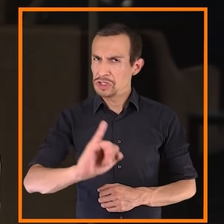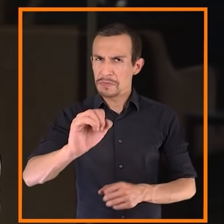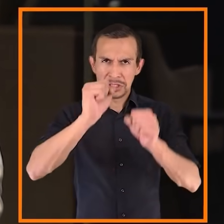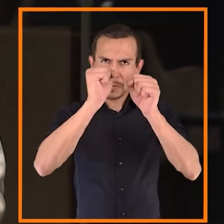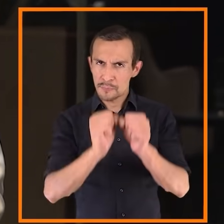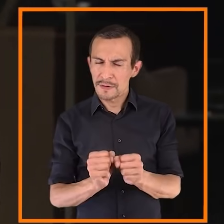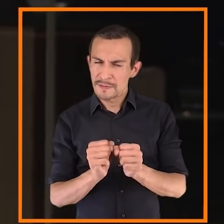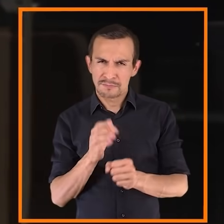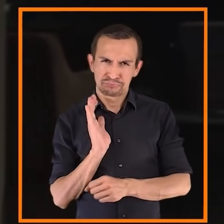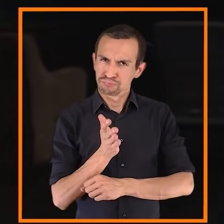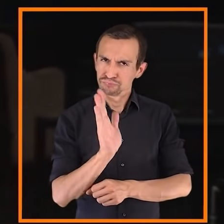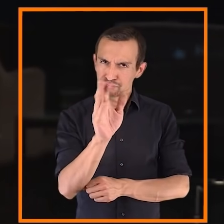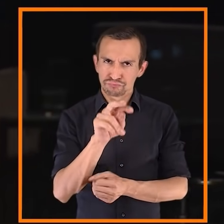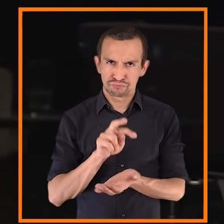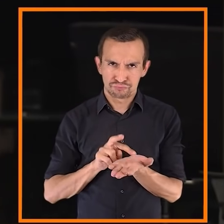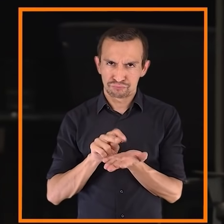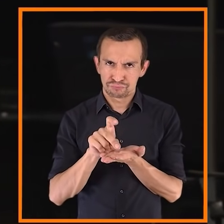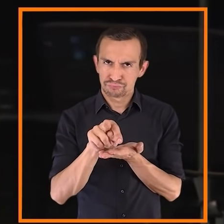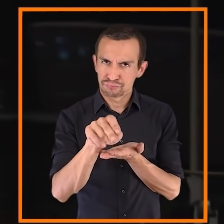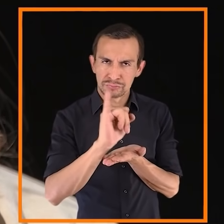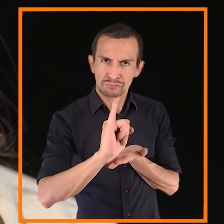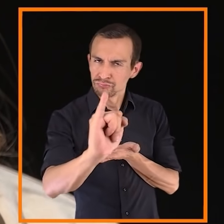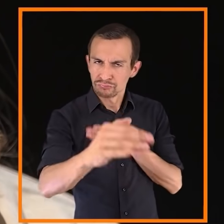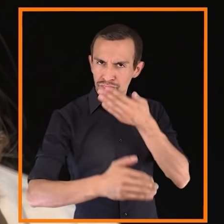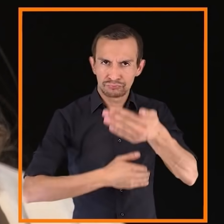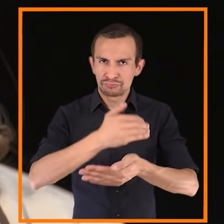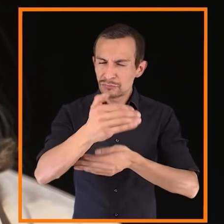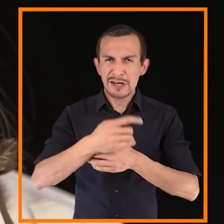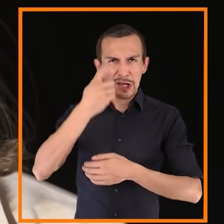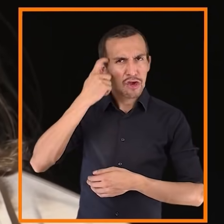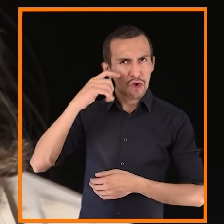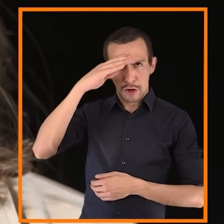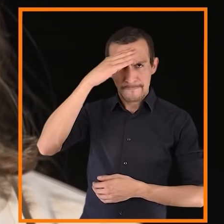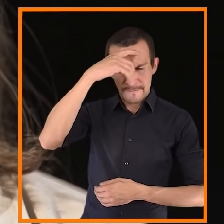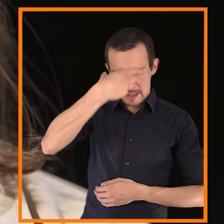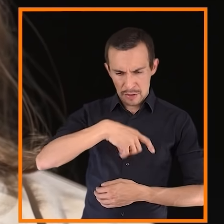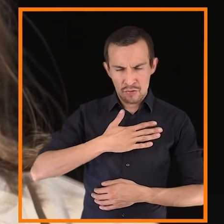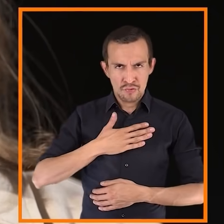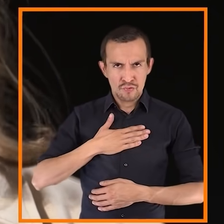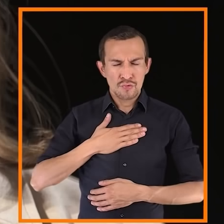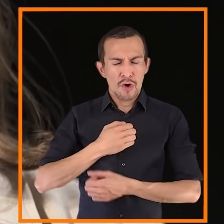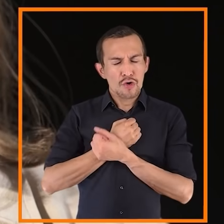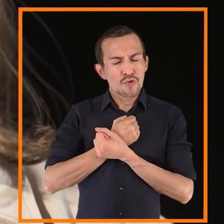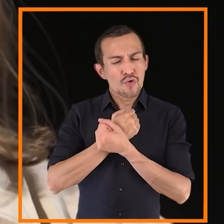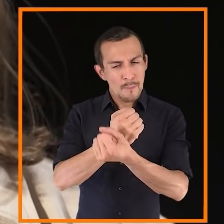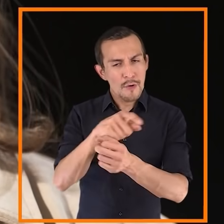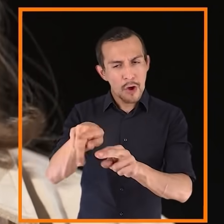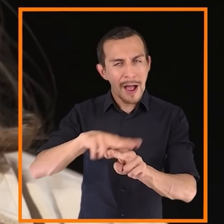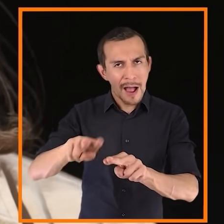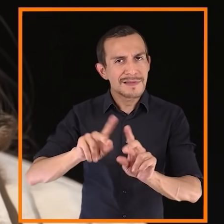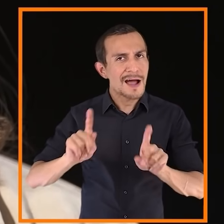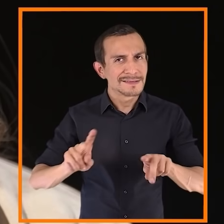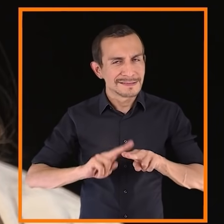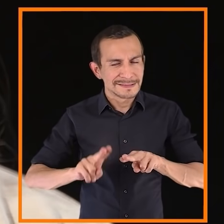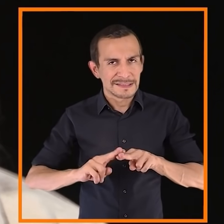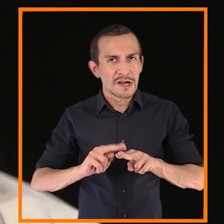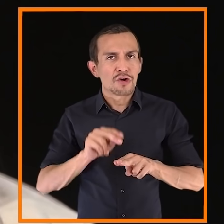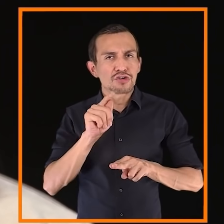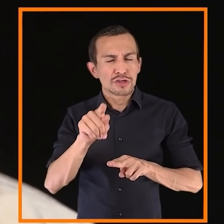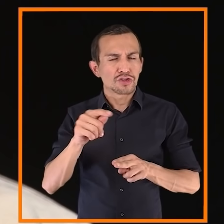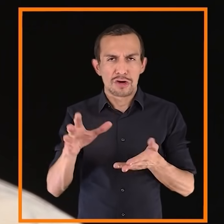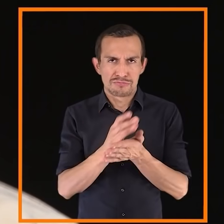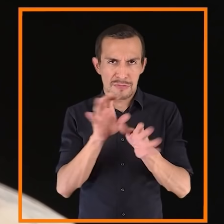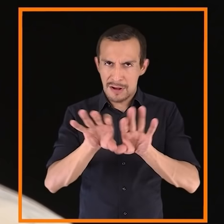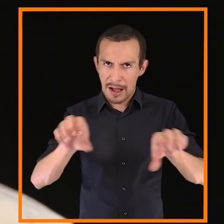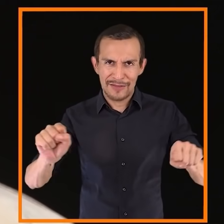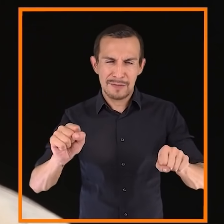Siempre se puede. Hay que seguir avanzando. Hay que creer en uno, hay que creer en lo que uno hace y amar lo que uno hace. Y con eso yo